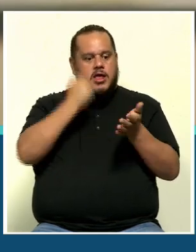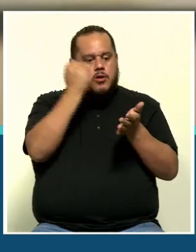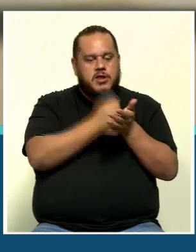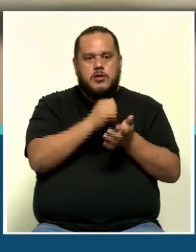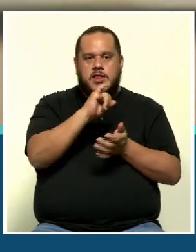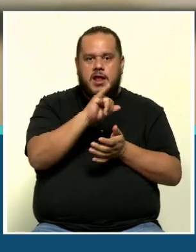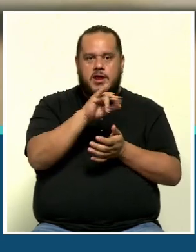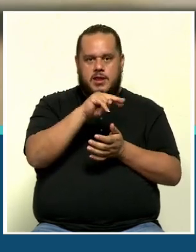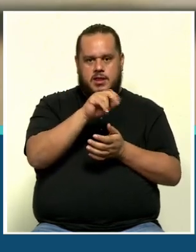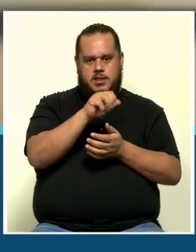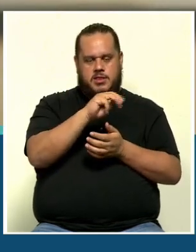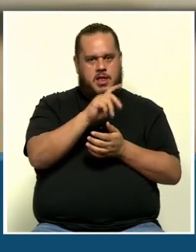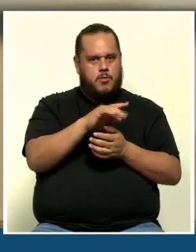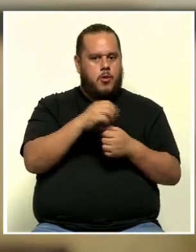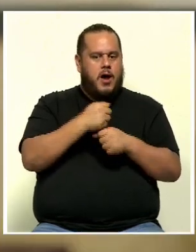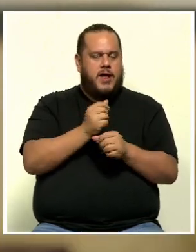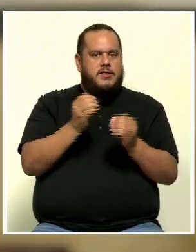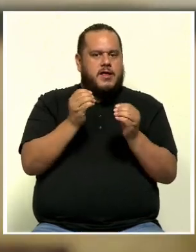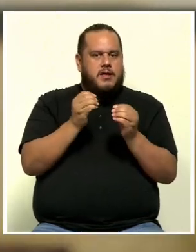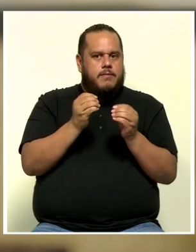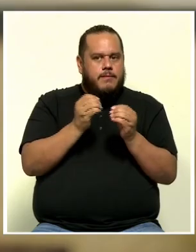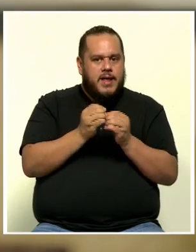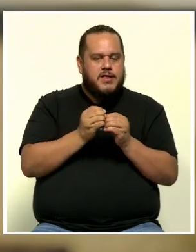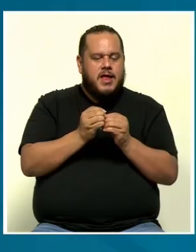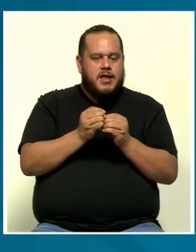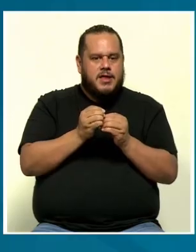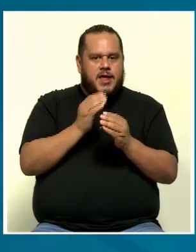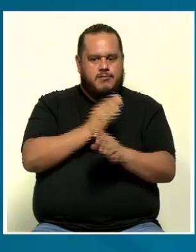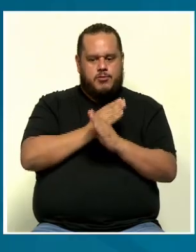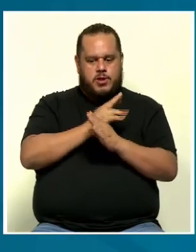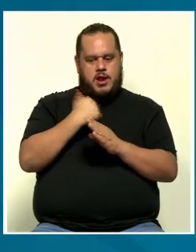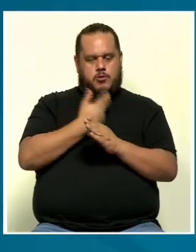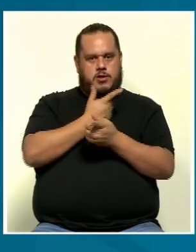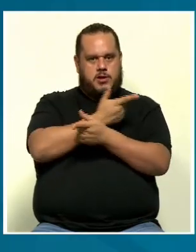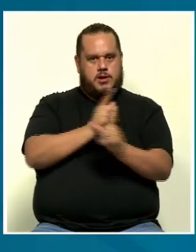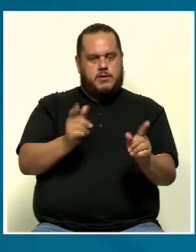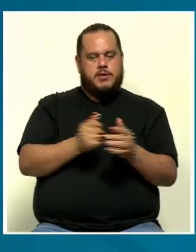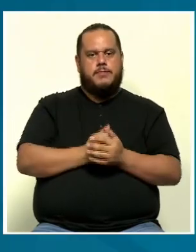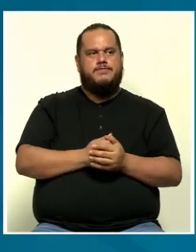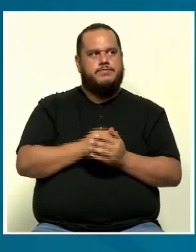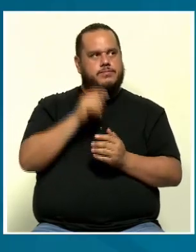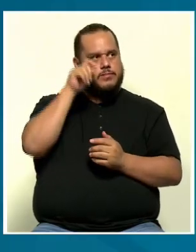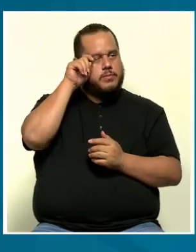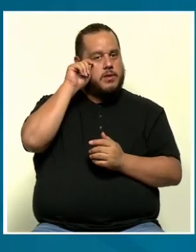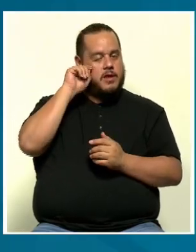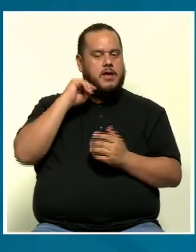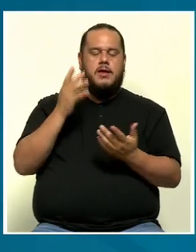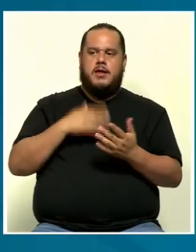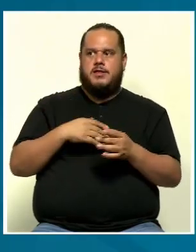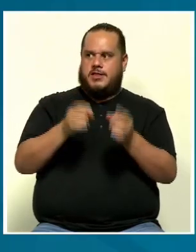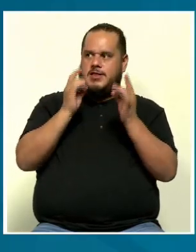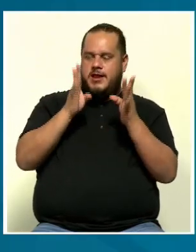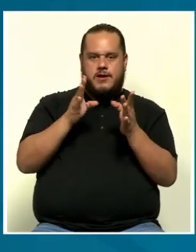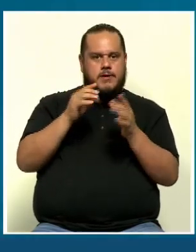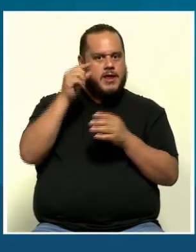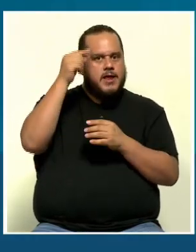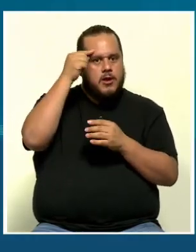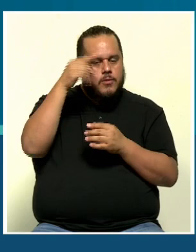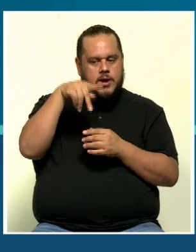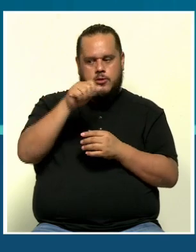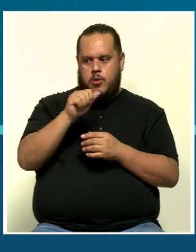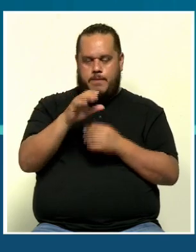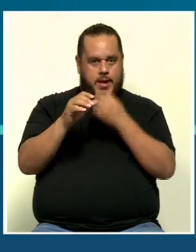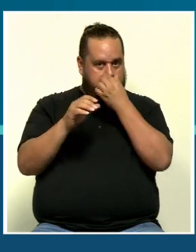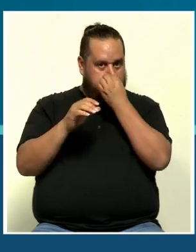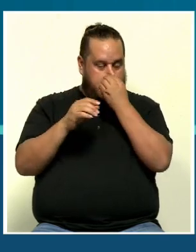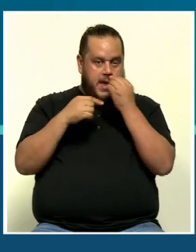INAMU no hace más que cortar nuestra libertad. Es una barbaridad que el gobierno PAC siquiera insinúe